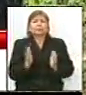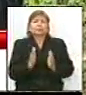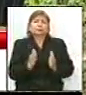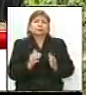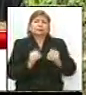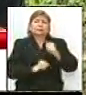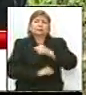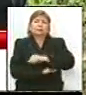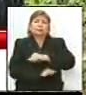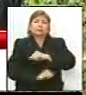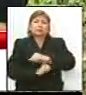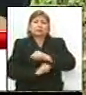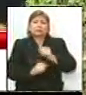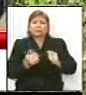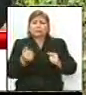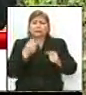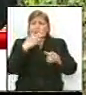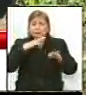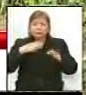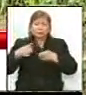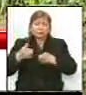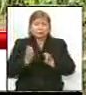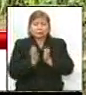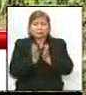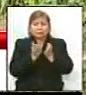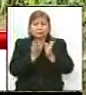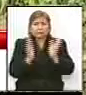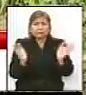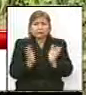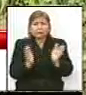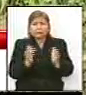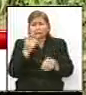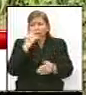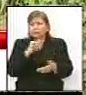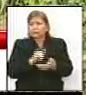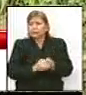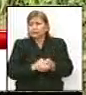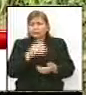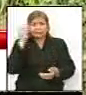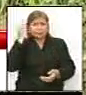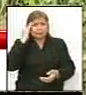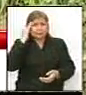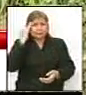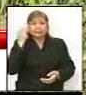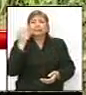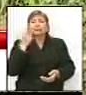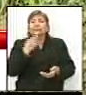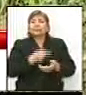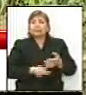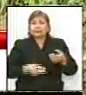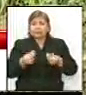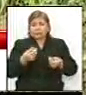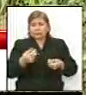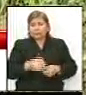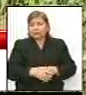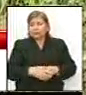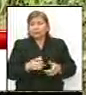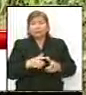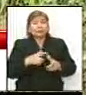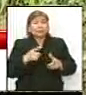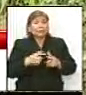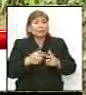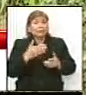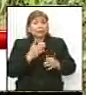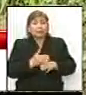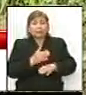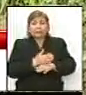puentes, hasta las alcantarillas lo han achicado. ¿Precisamente para qué es? Usted sabe que es para economizar. Entonces, en vez de